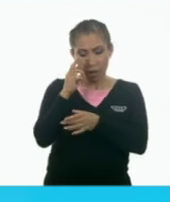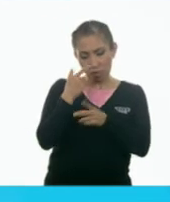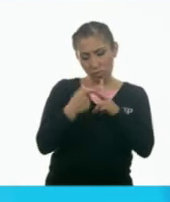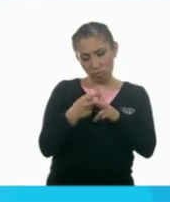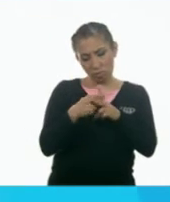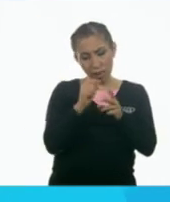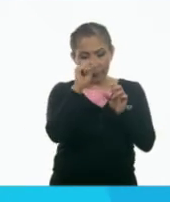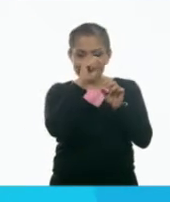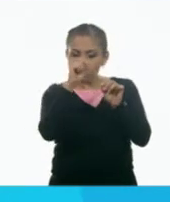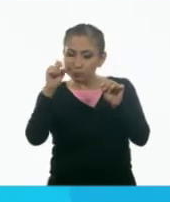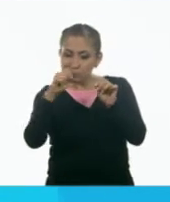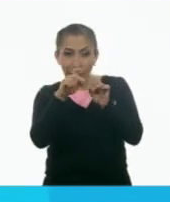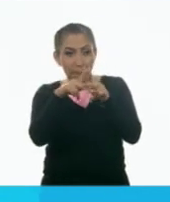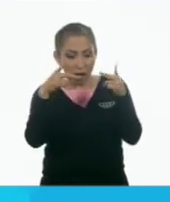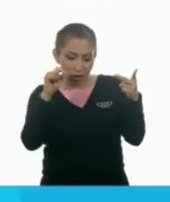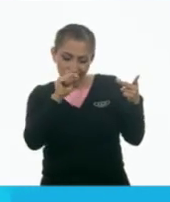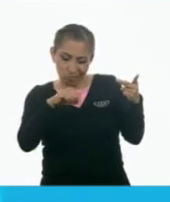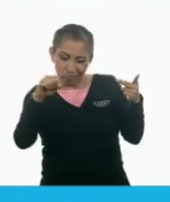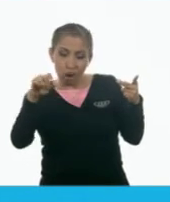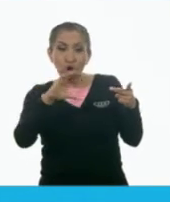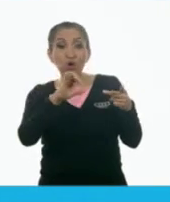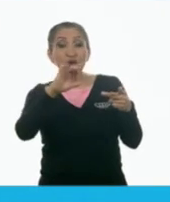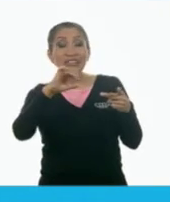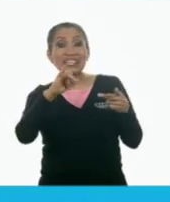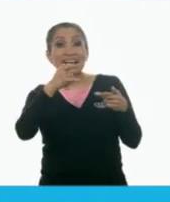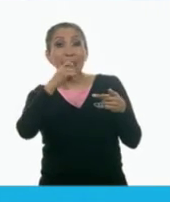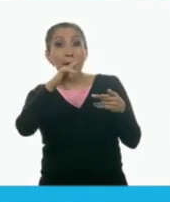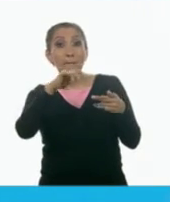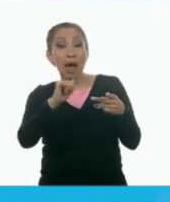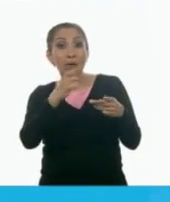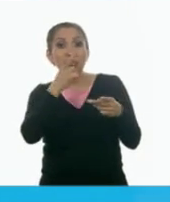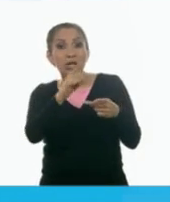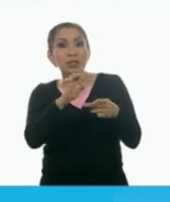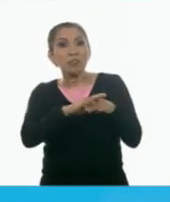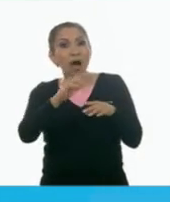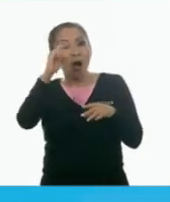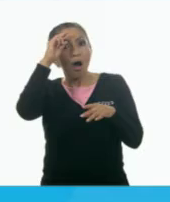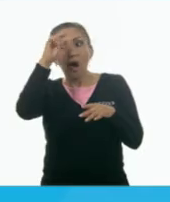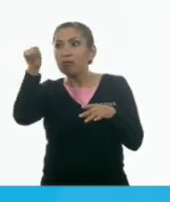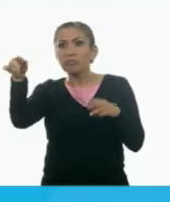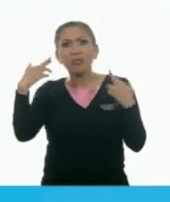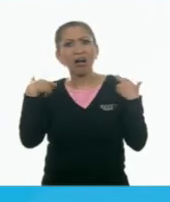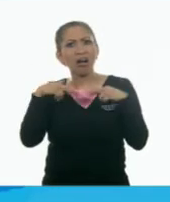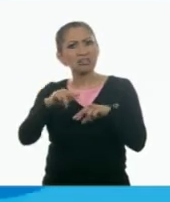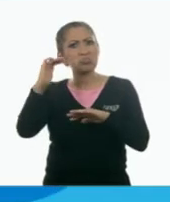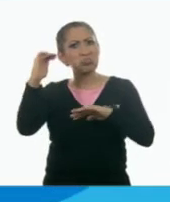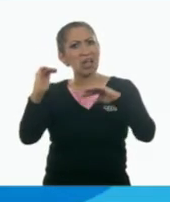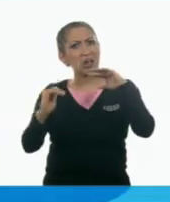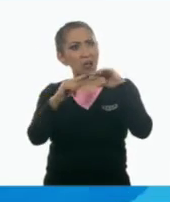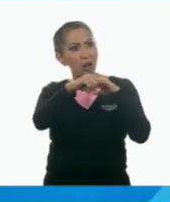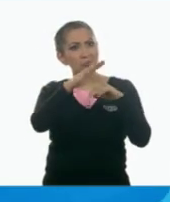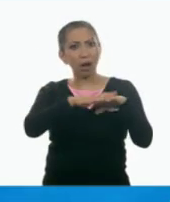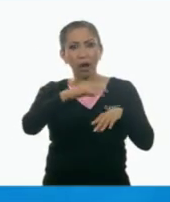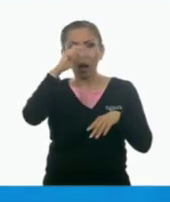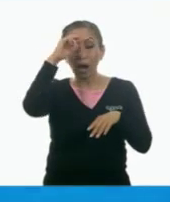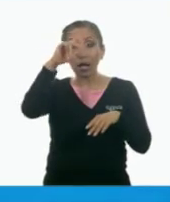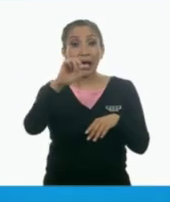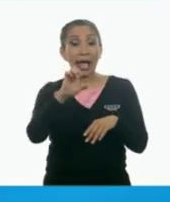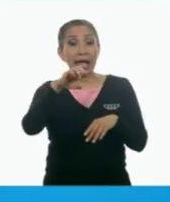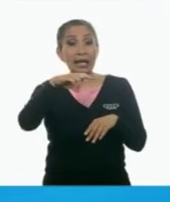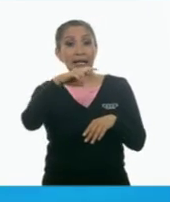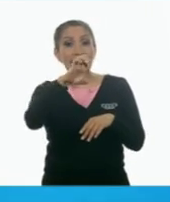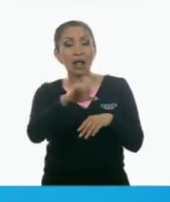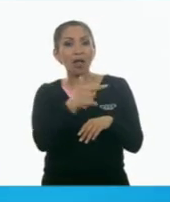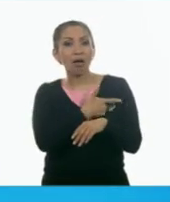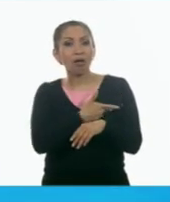el crucigrama de su padre en el periódico. Y dicen que hasta era más listo que los profesores en la escuela. A Enrique